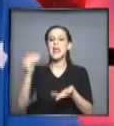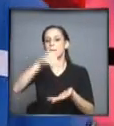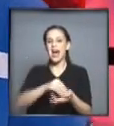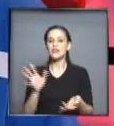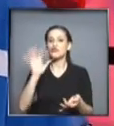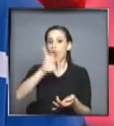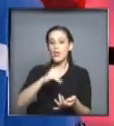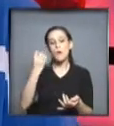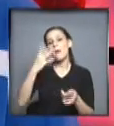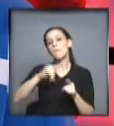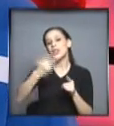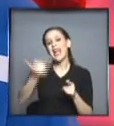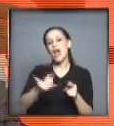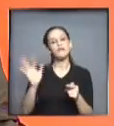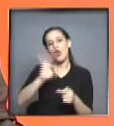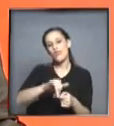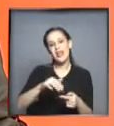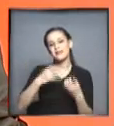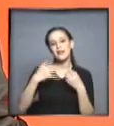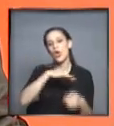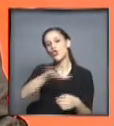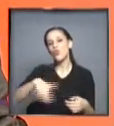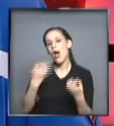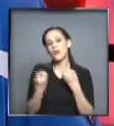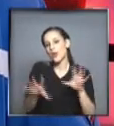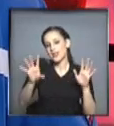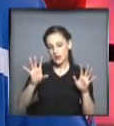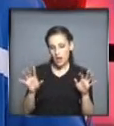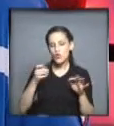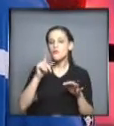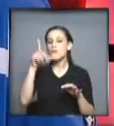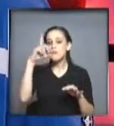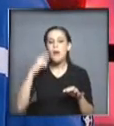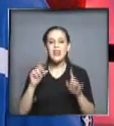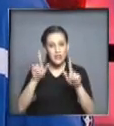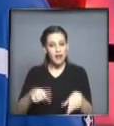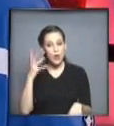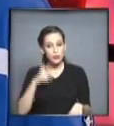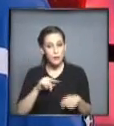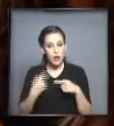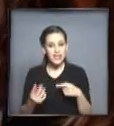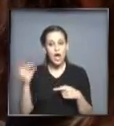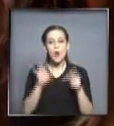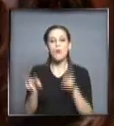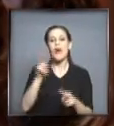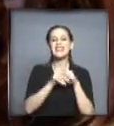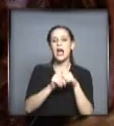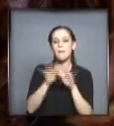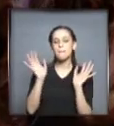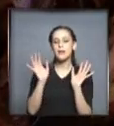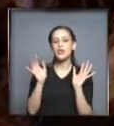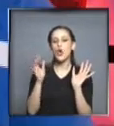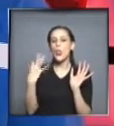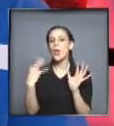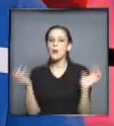política existe en todos lados. Por ejemplo, ¿y tus pares, tus amigos pares, también les gusta la política? ¿O te buscas amigos, buscás amigos que tengan un afín con vos? No,